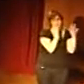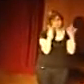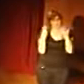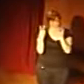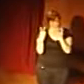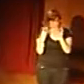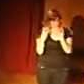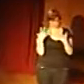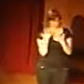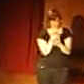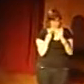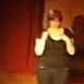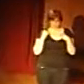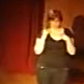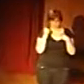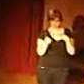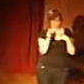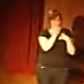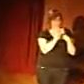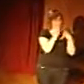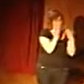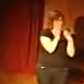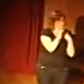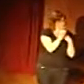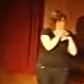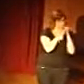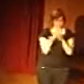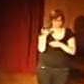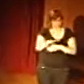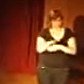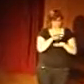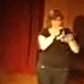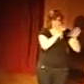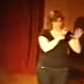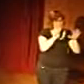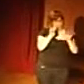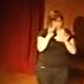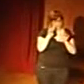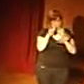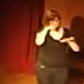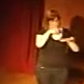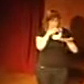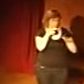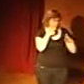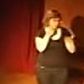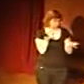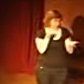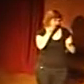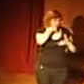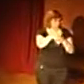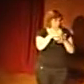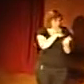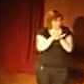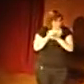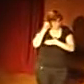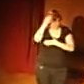toda su vida desde los años 20 hasta que hasta que muere los 97 se conservan en las colecciones reales de patrimonio nacional